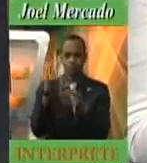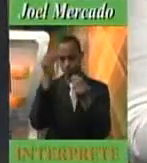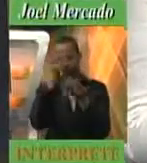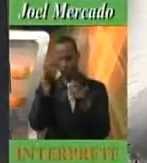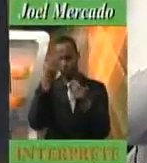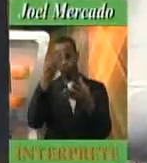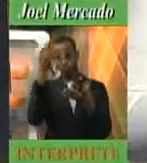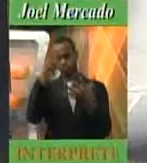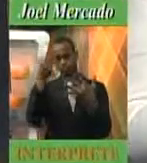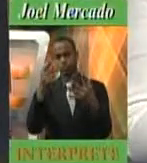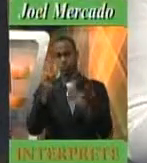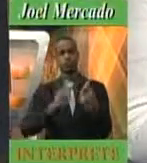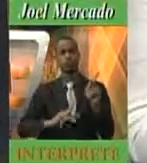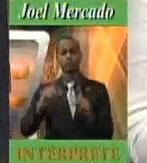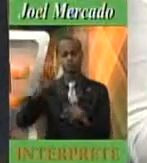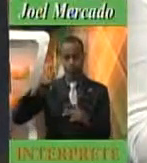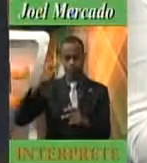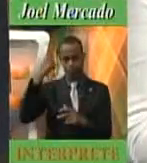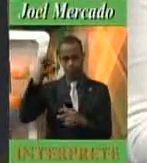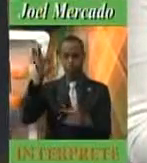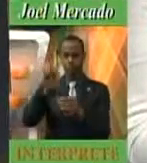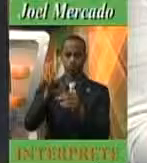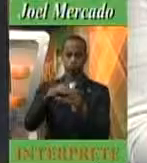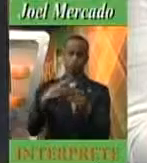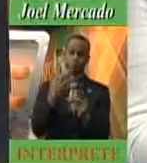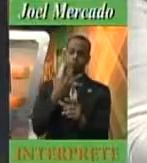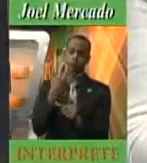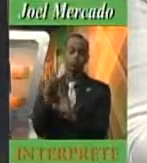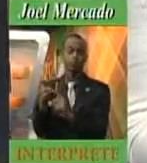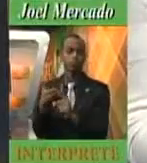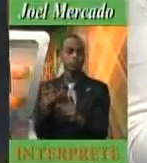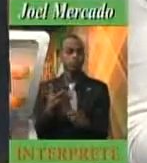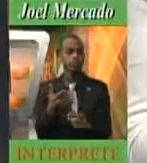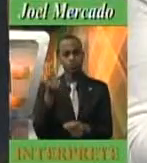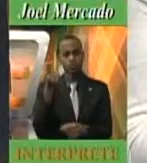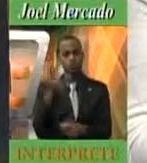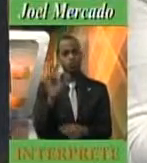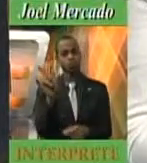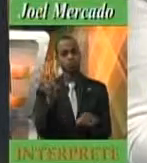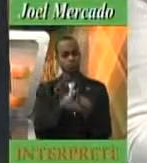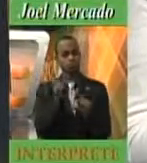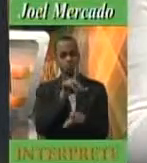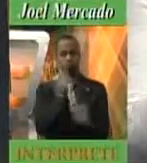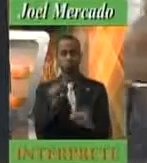información que tiene que tener una persona para poder expresar su preferencia, pero el derecho a ser candidato,